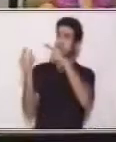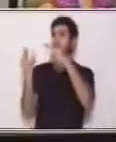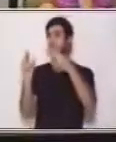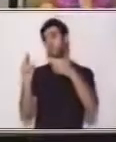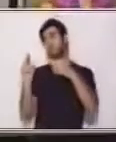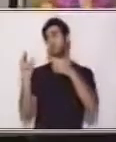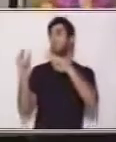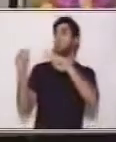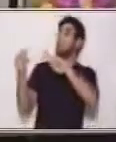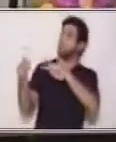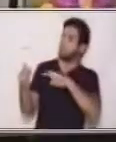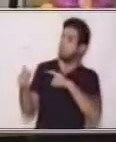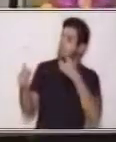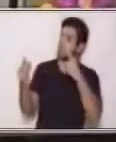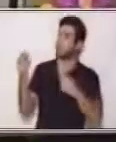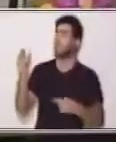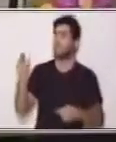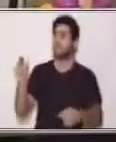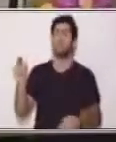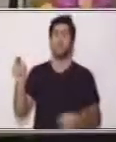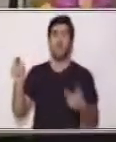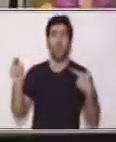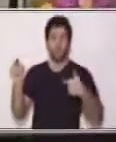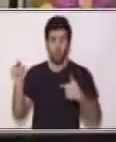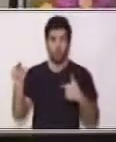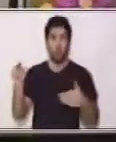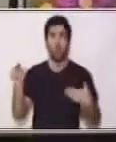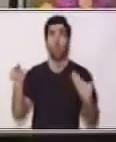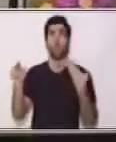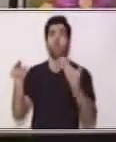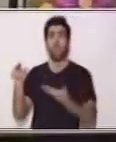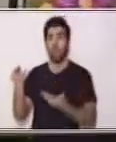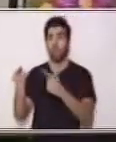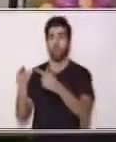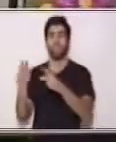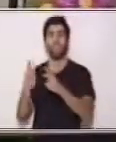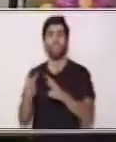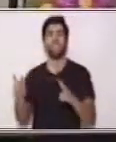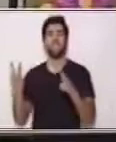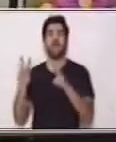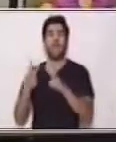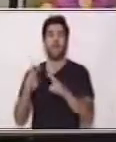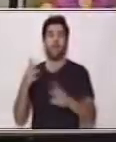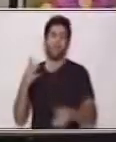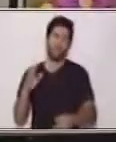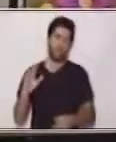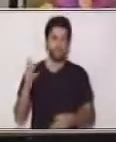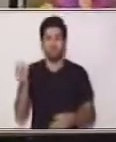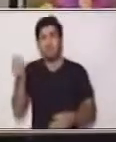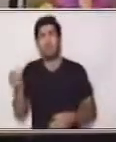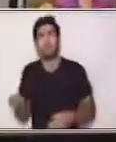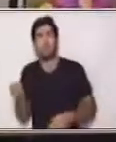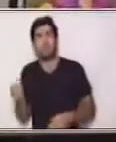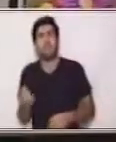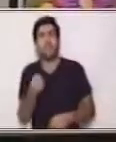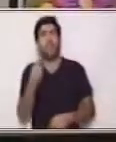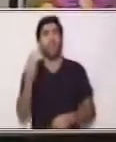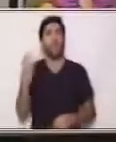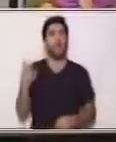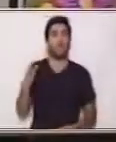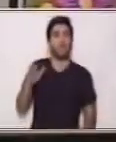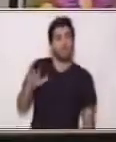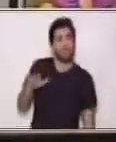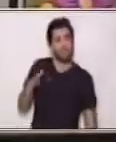ese objeto le vamos a dar un valor aproximado a su valor real. ¿Puedes observar